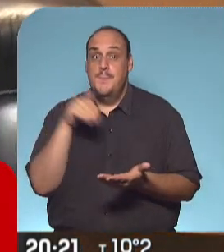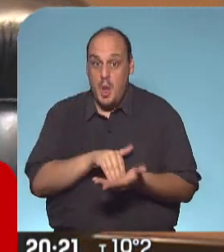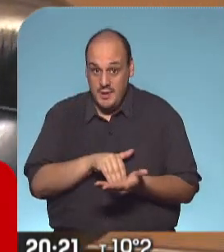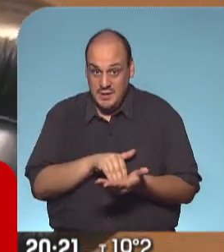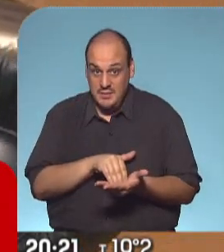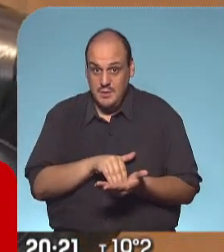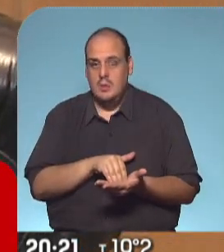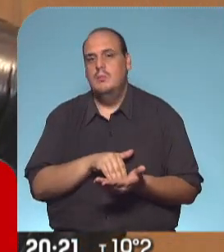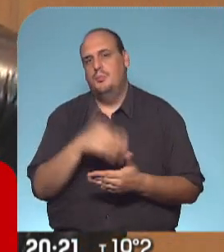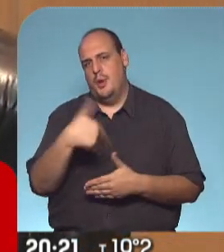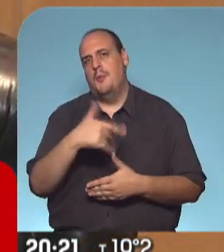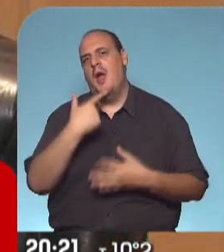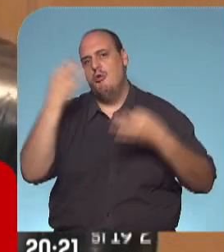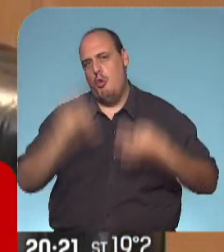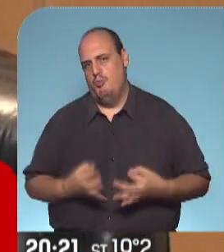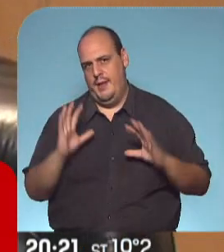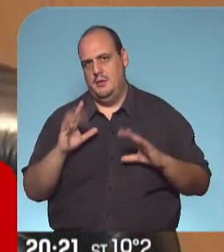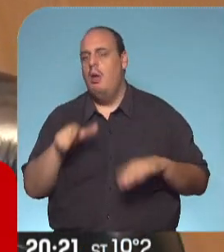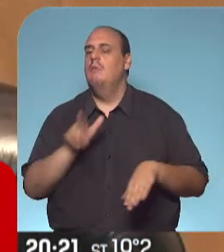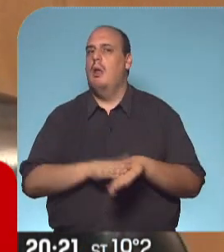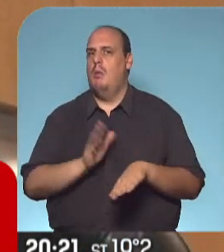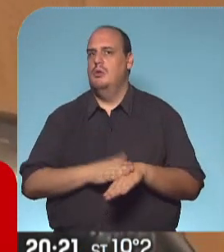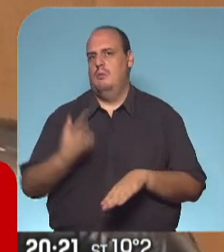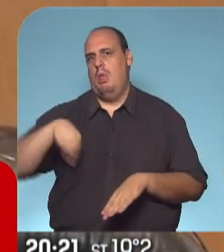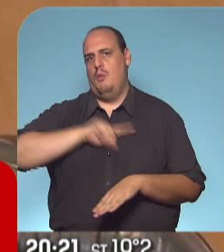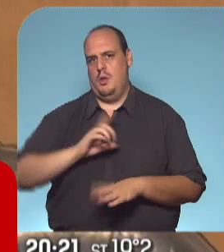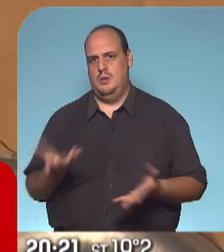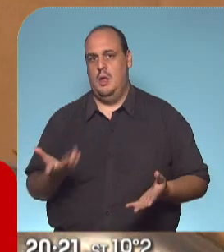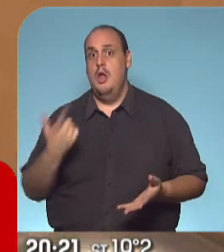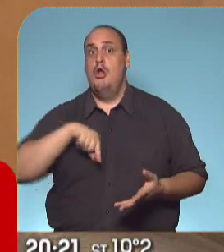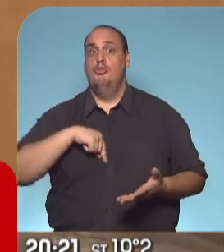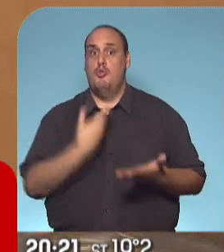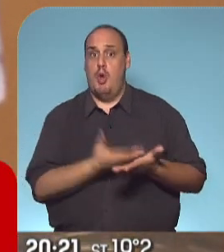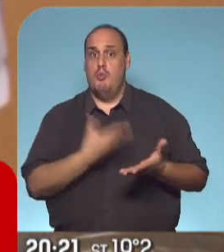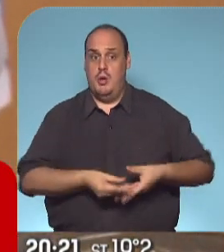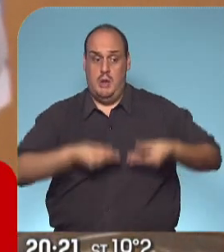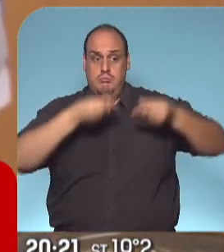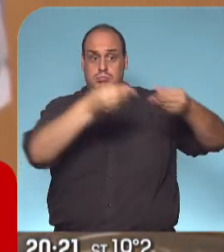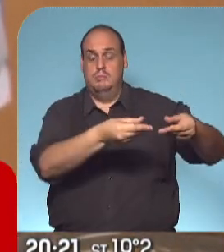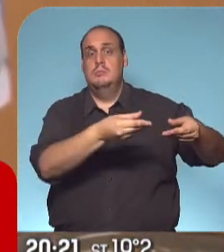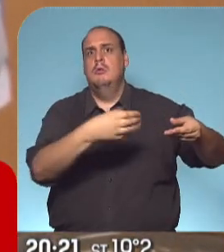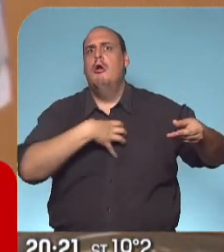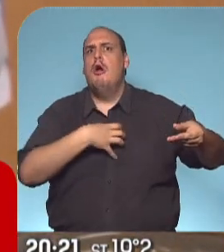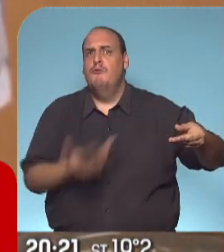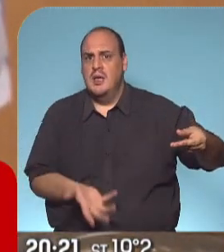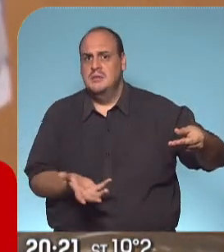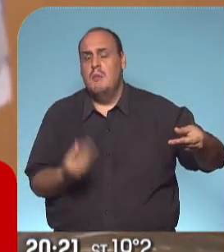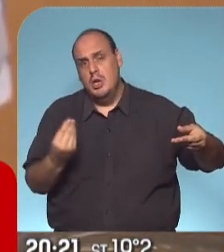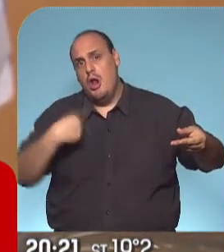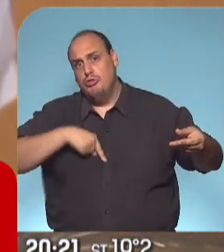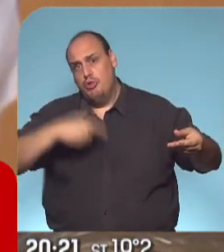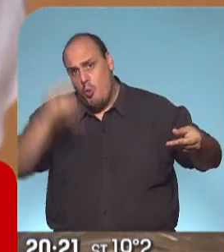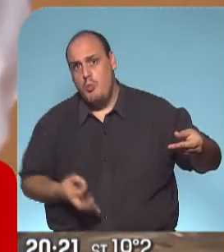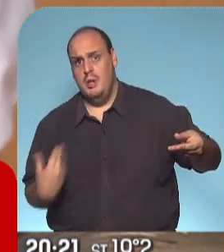cumplir, y ese es el compromiso que estamos tomando. Estamos haciendo una oferta que, como digo, es una oferta de buena fe porque es una oferta que podemos